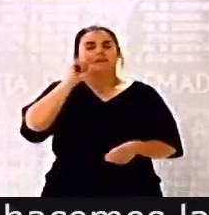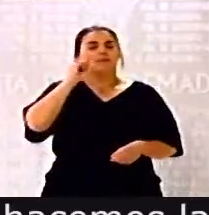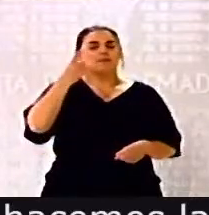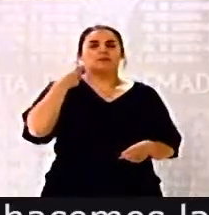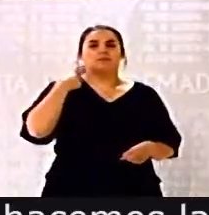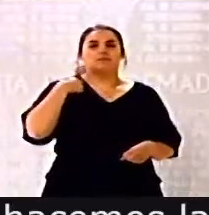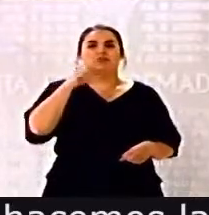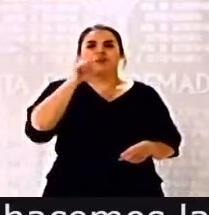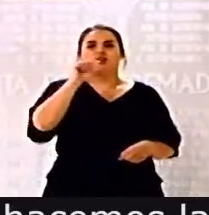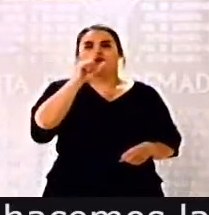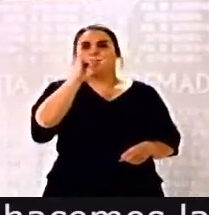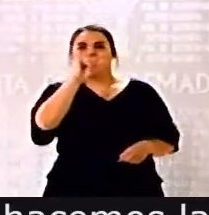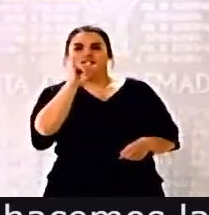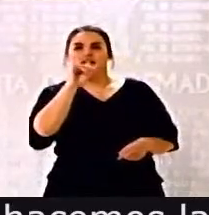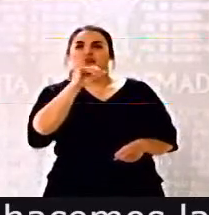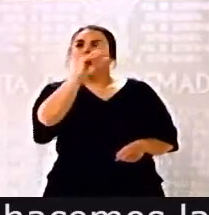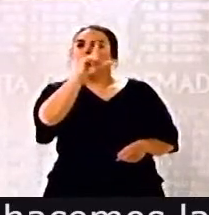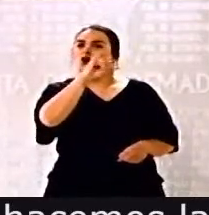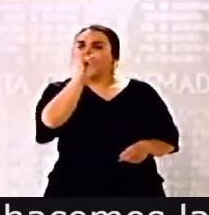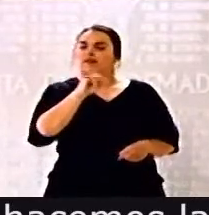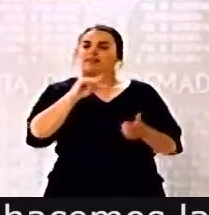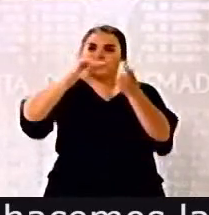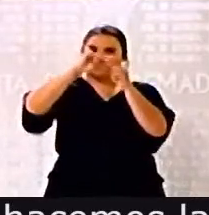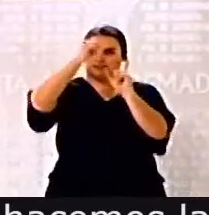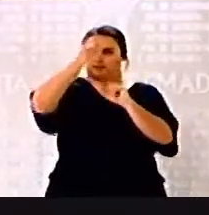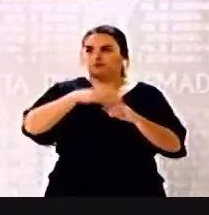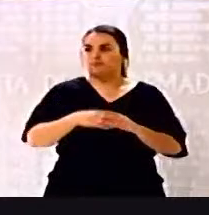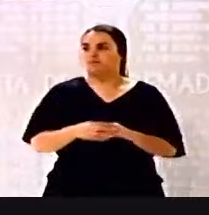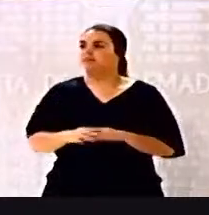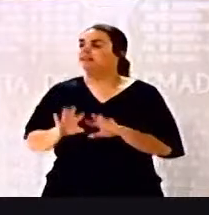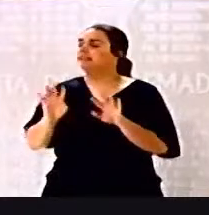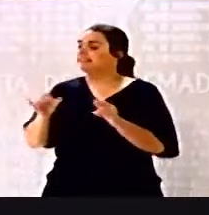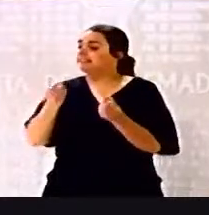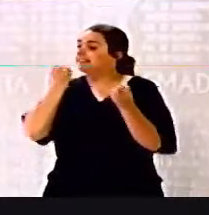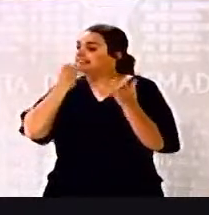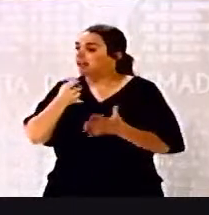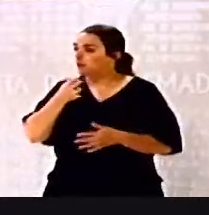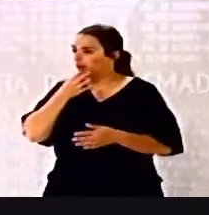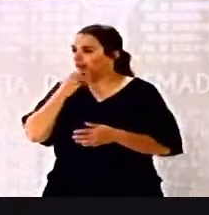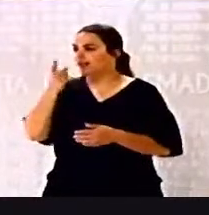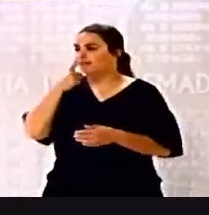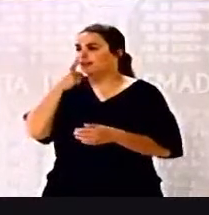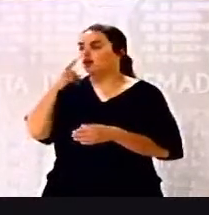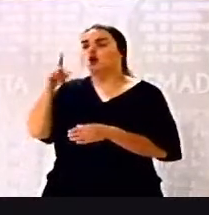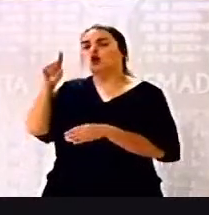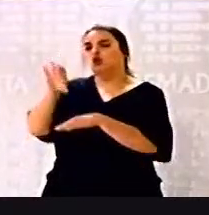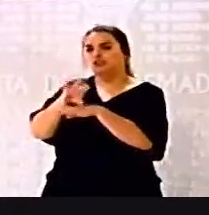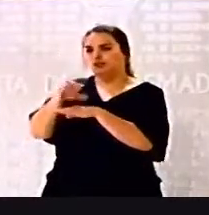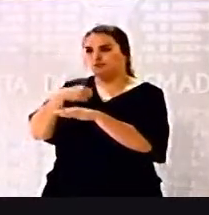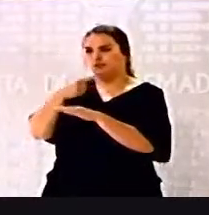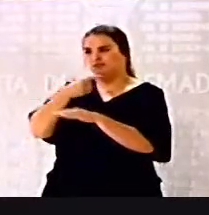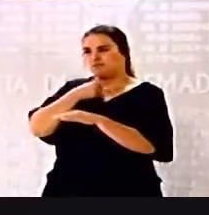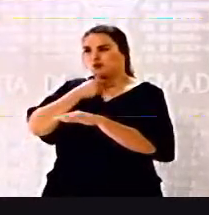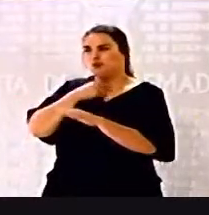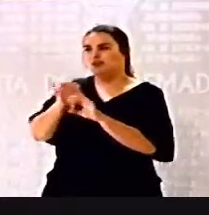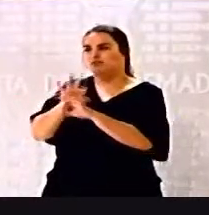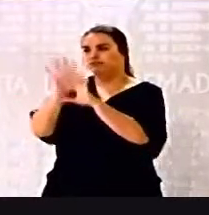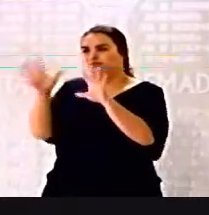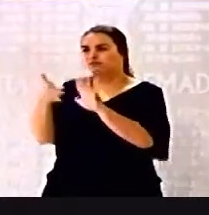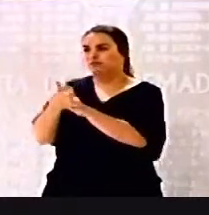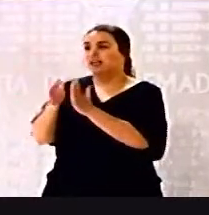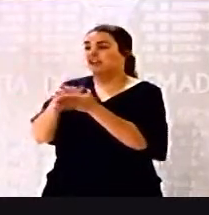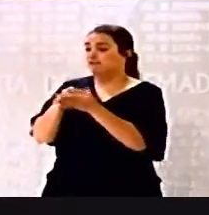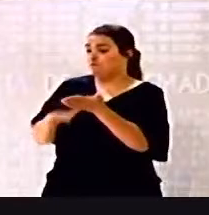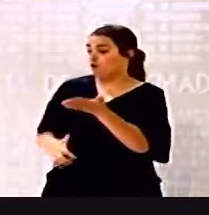Loli López, de Canal Extremadura Televisión. Sí, ¿qué tal? Buenas tardes. Consejero, me gustaría aclarar. En el